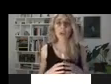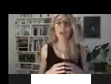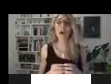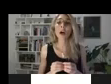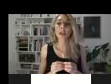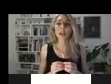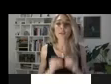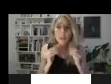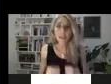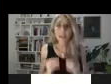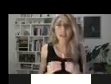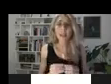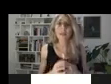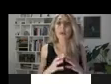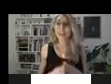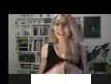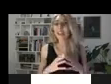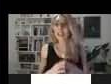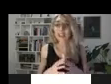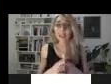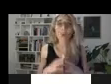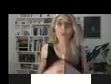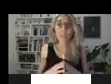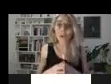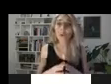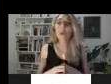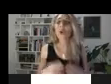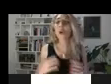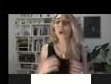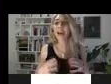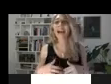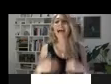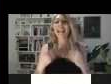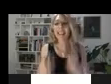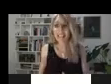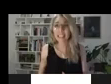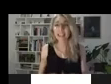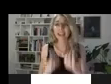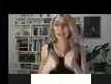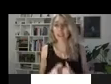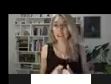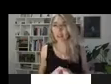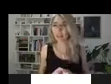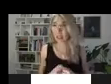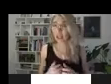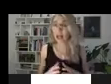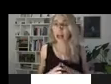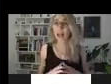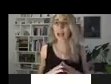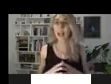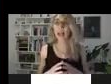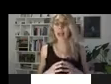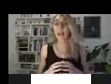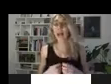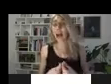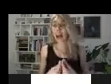anteriormente, con fuertemente poder establecer un vínculo con una galería que represente